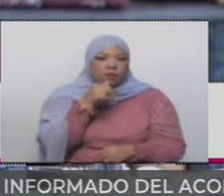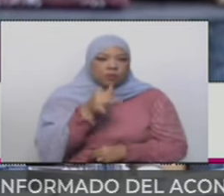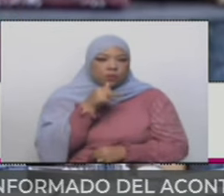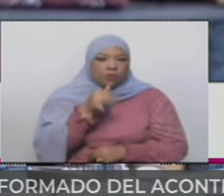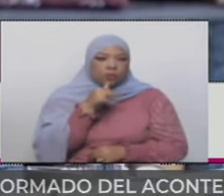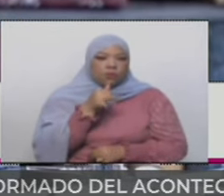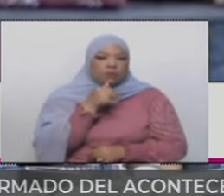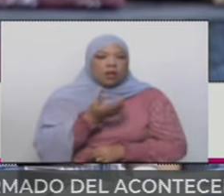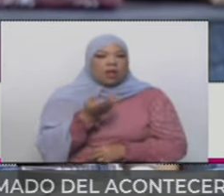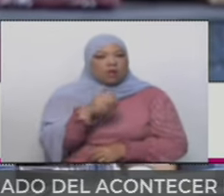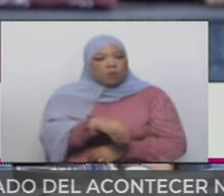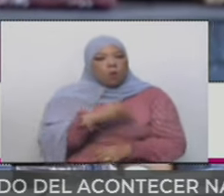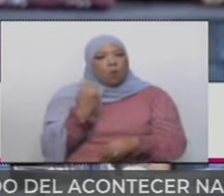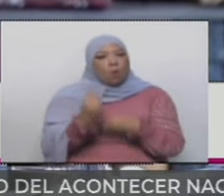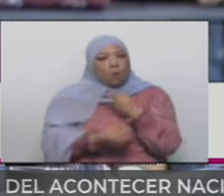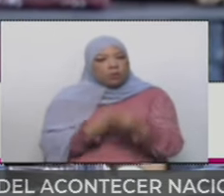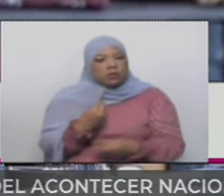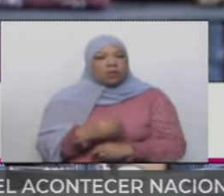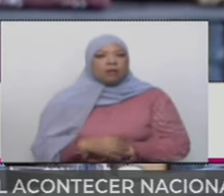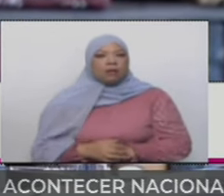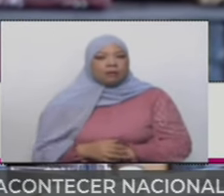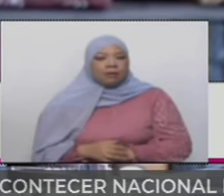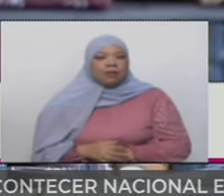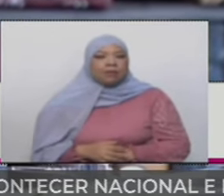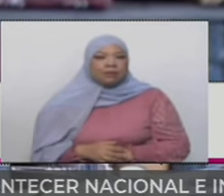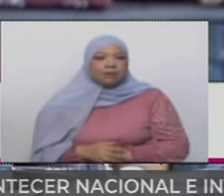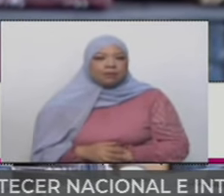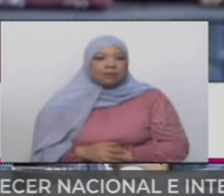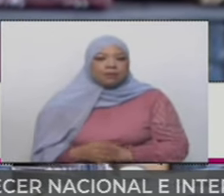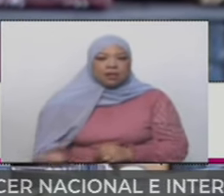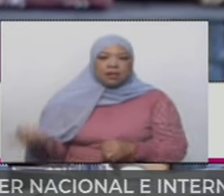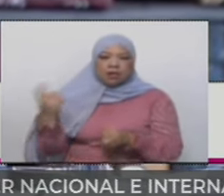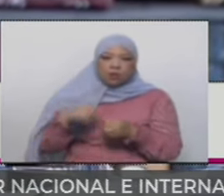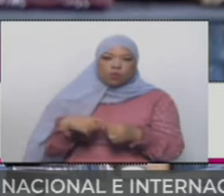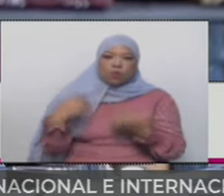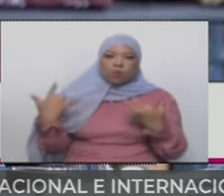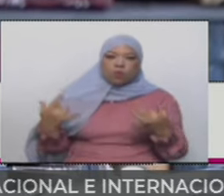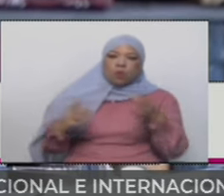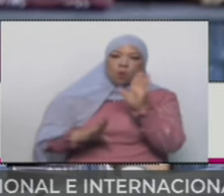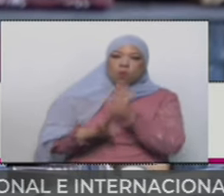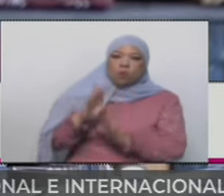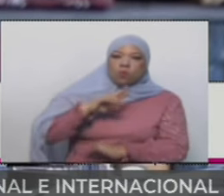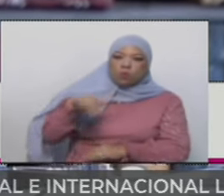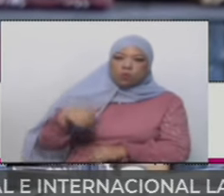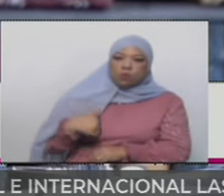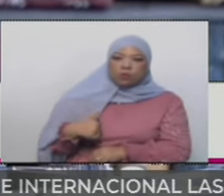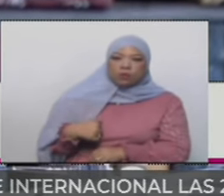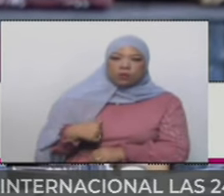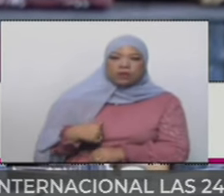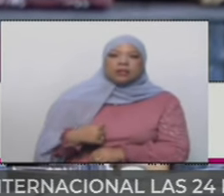que se niega a ser, a incorporarse, a contribuir,